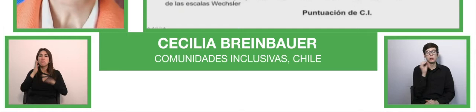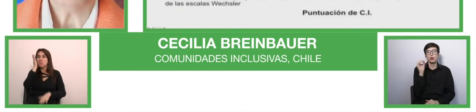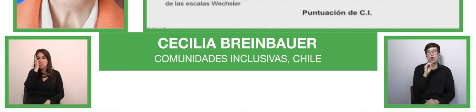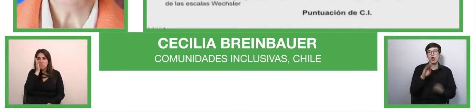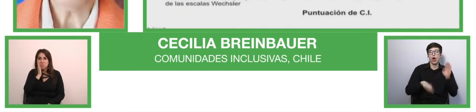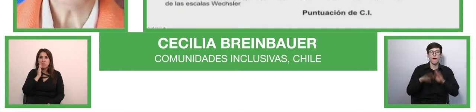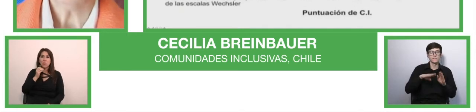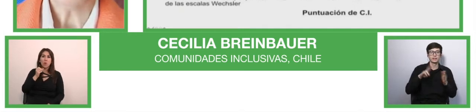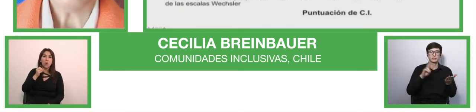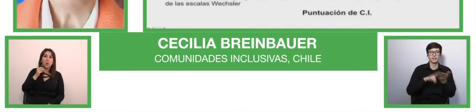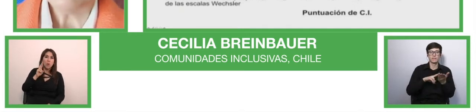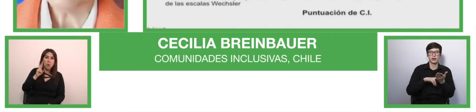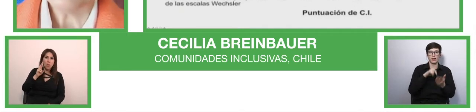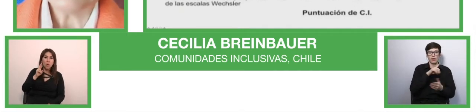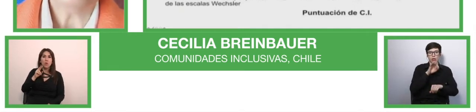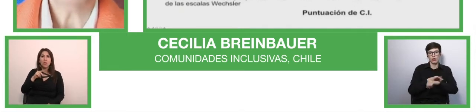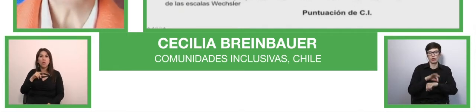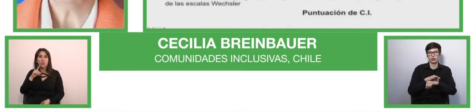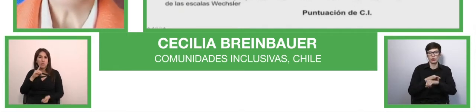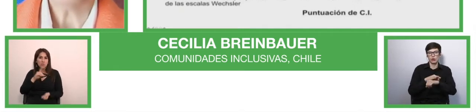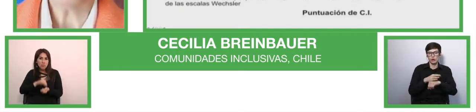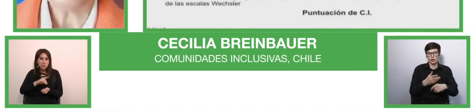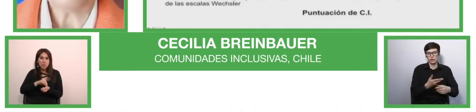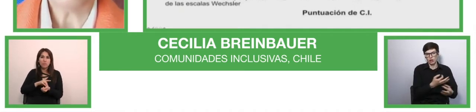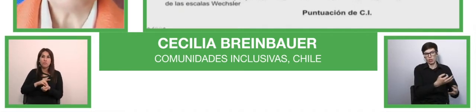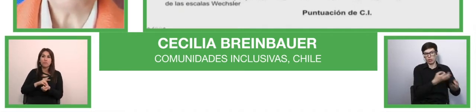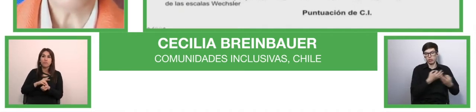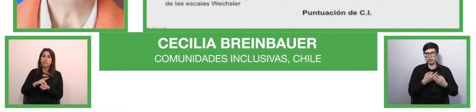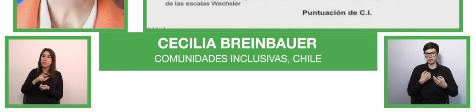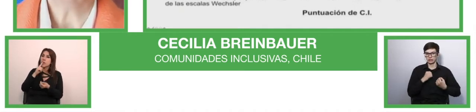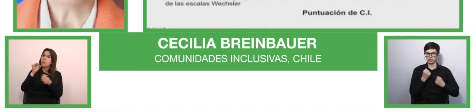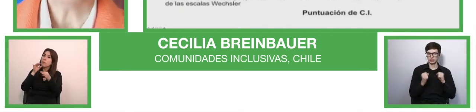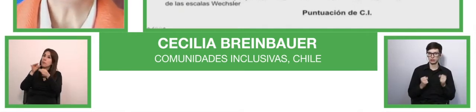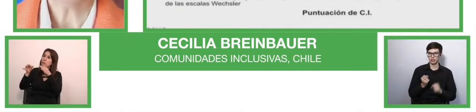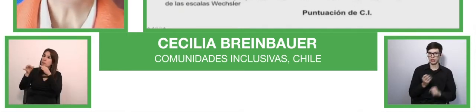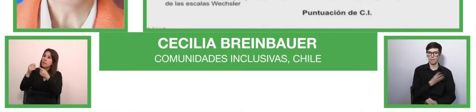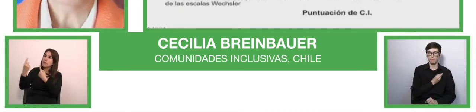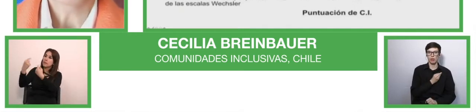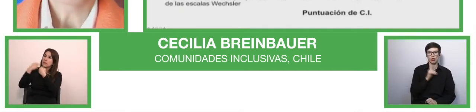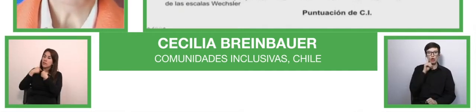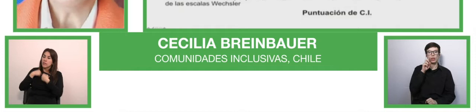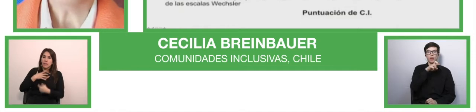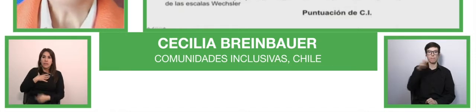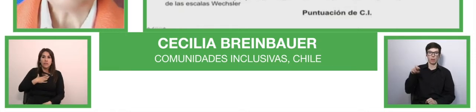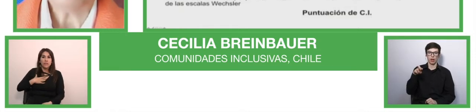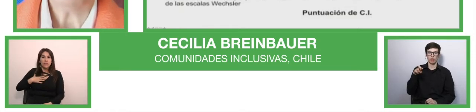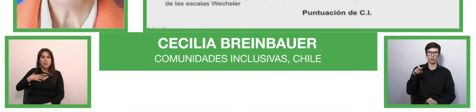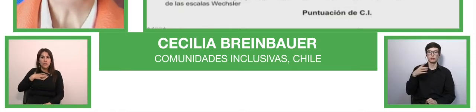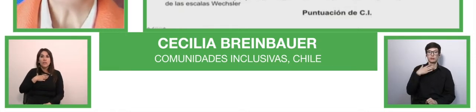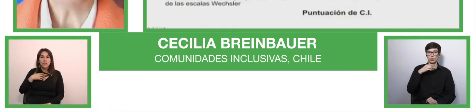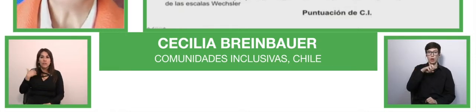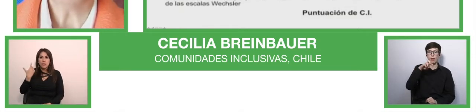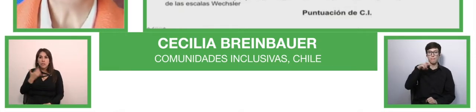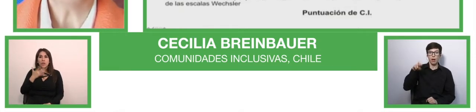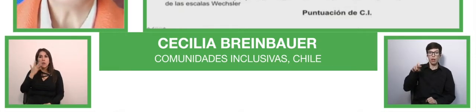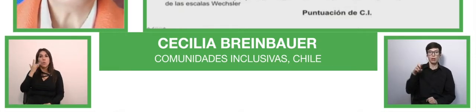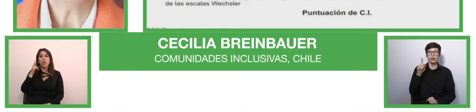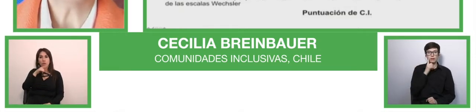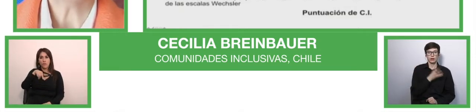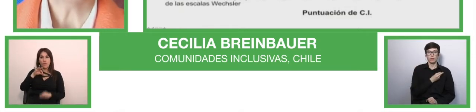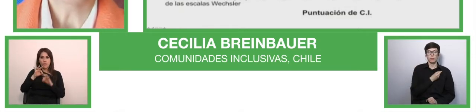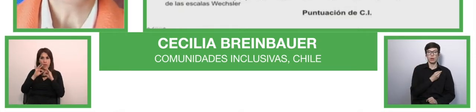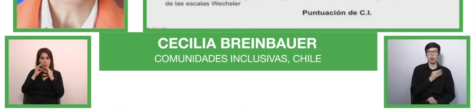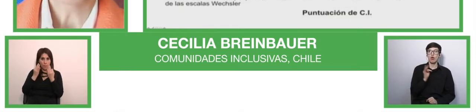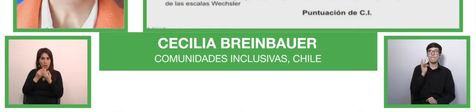en formas que van generando ansiedad y miedo en los padres los padres temen por un futuro